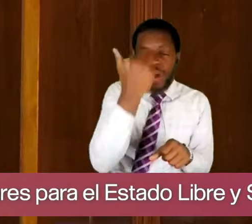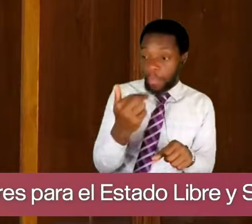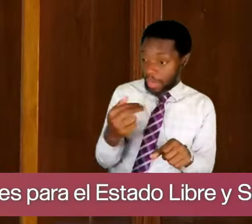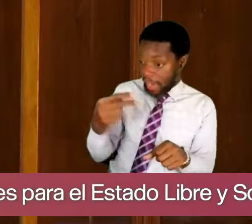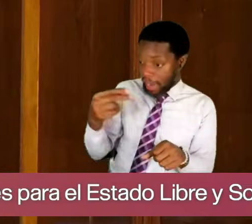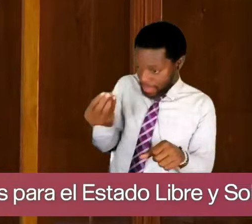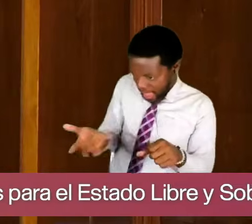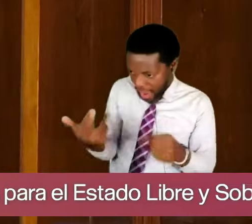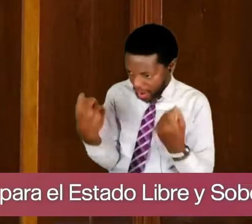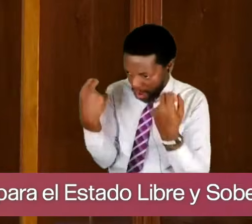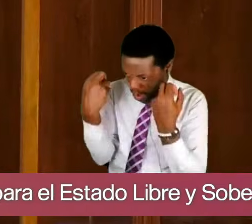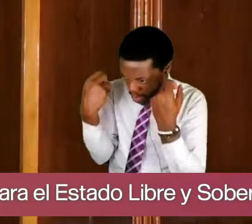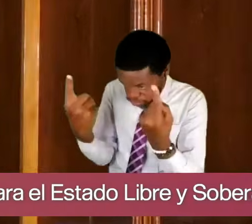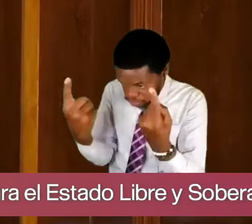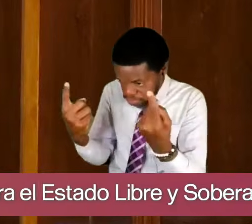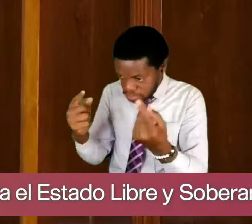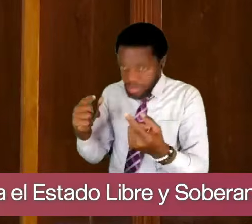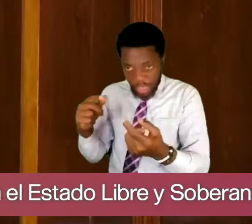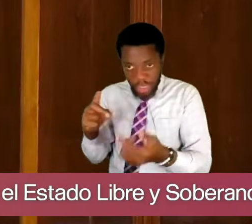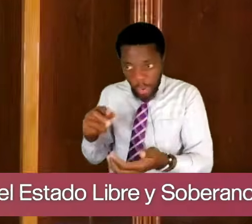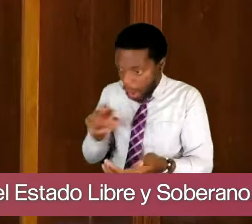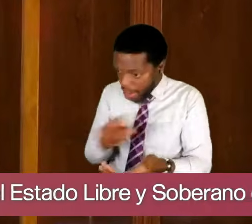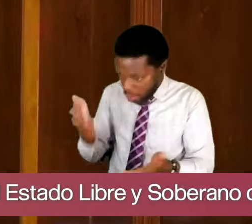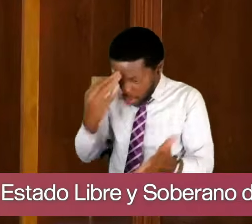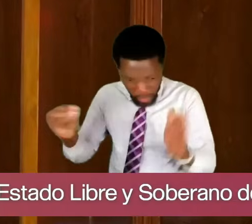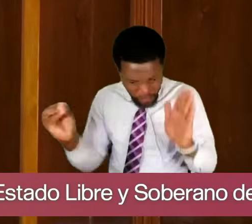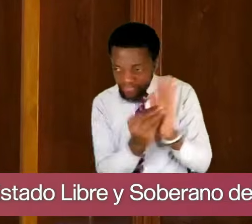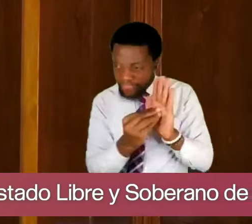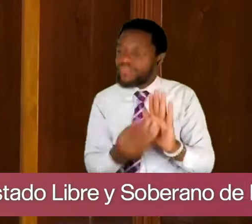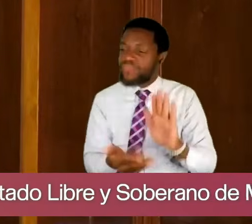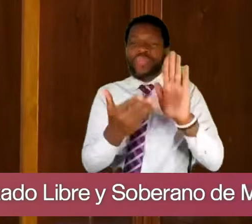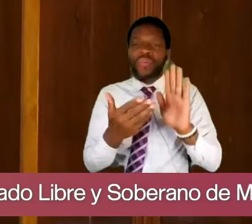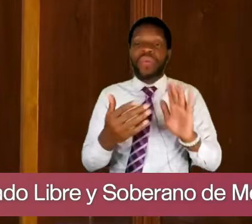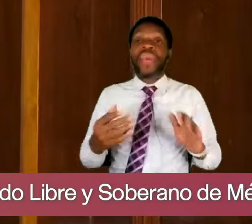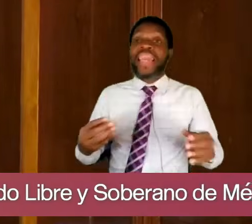dignificar. Vivas se las llevaron, vivas las queremos. Muchas gracias.